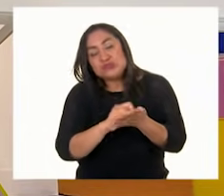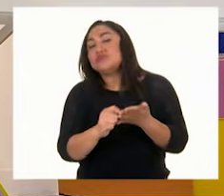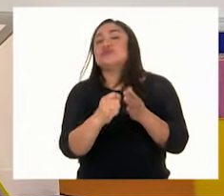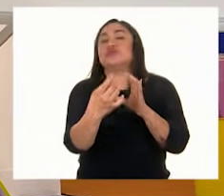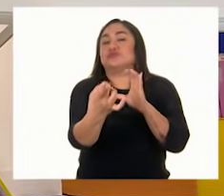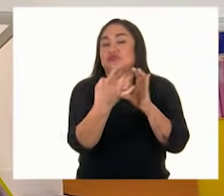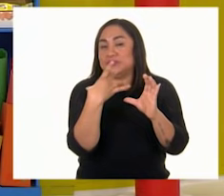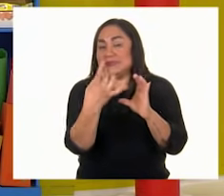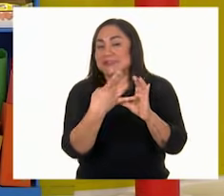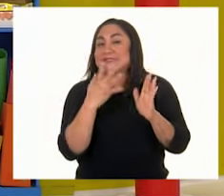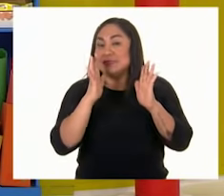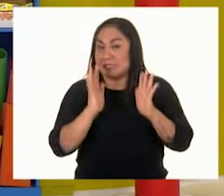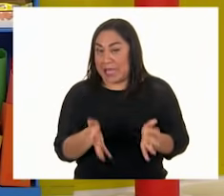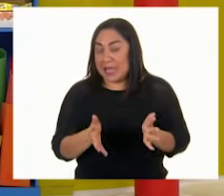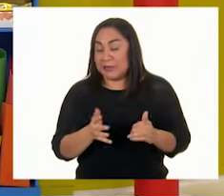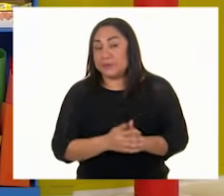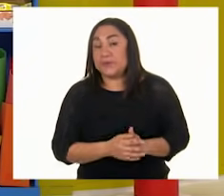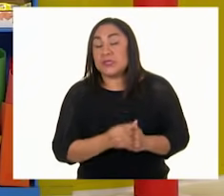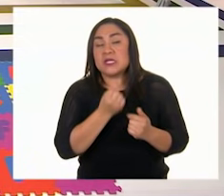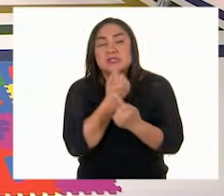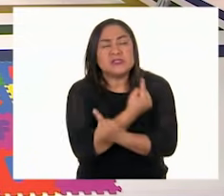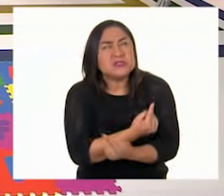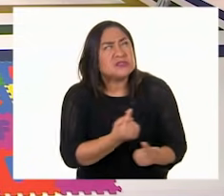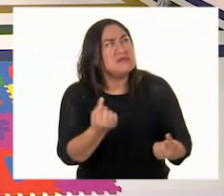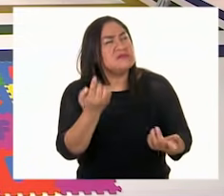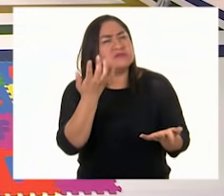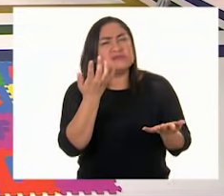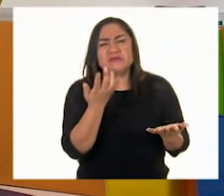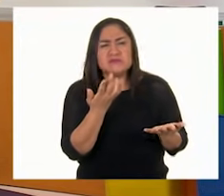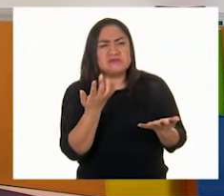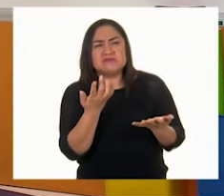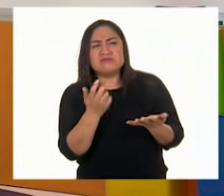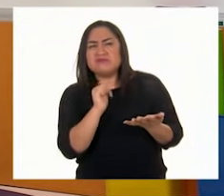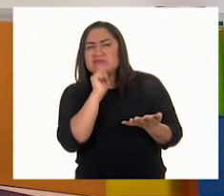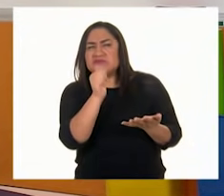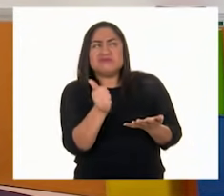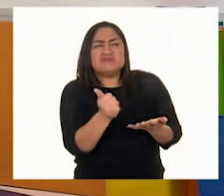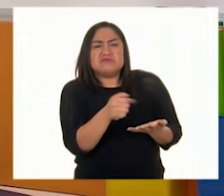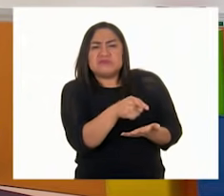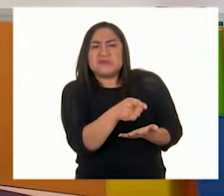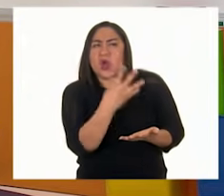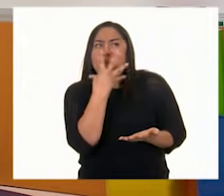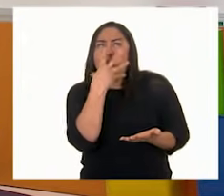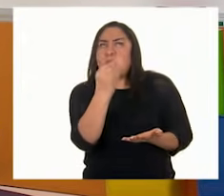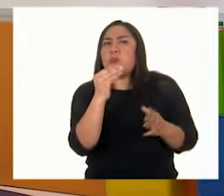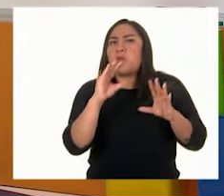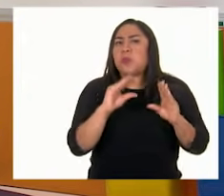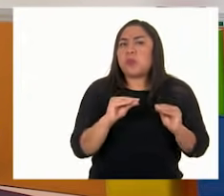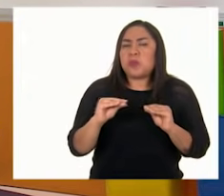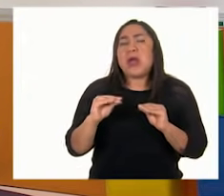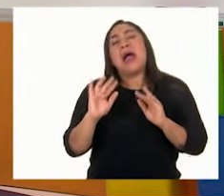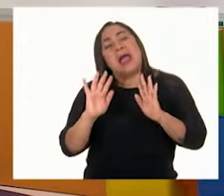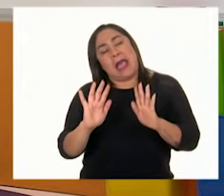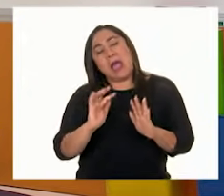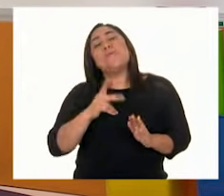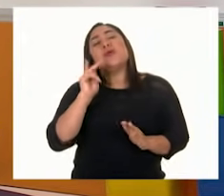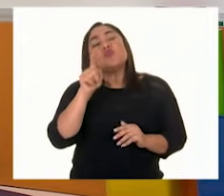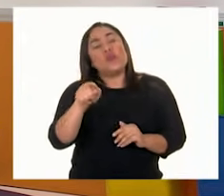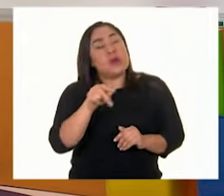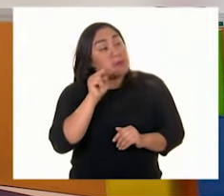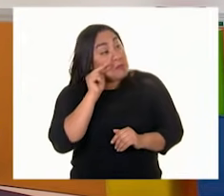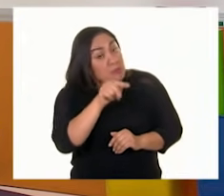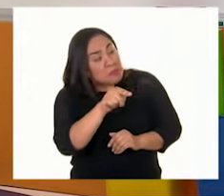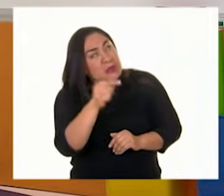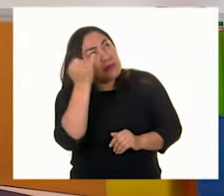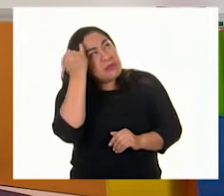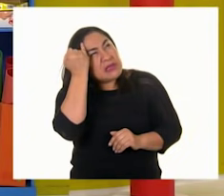mandado en sus comentarios. Muchos niños pueden decir, maestra, pero aquí no dice nada, el lobo no habló. Pero tú, ¿qué te imaginas que habrá dicho el